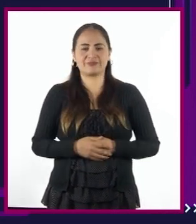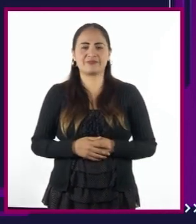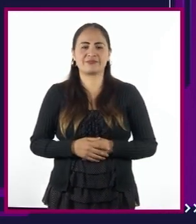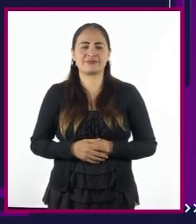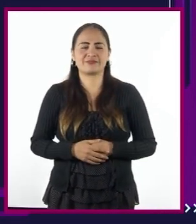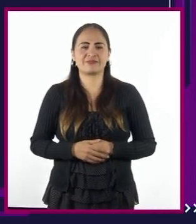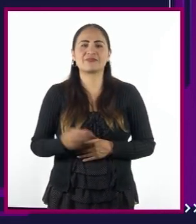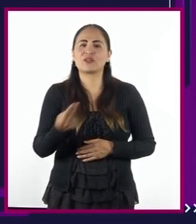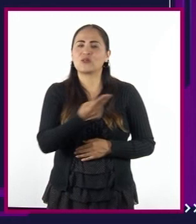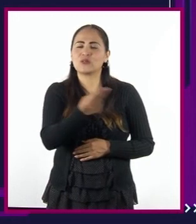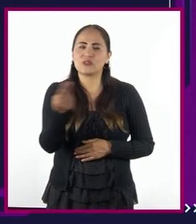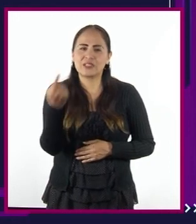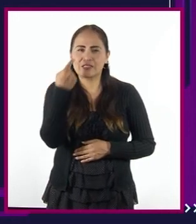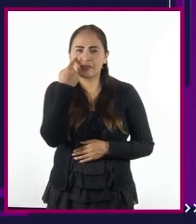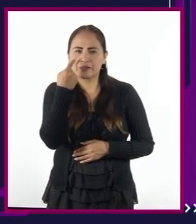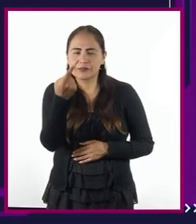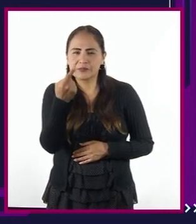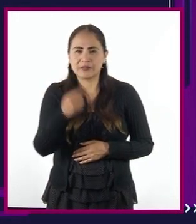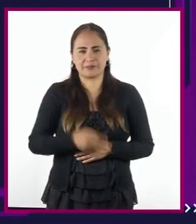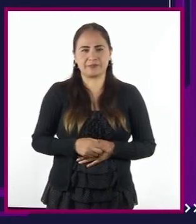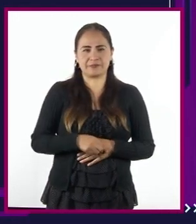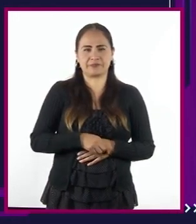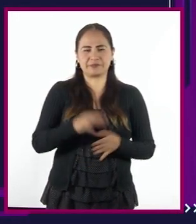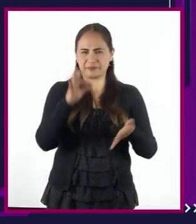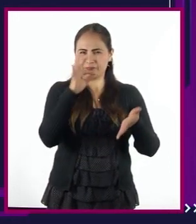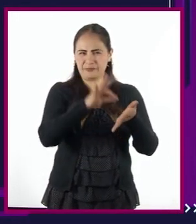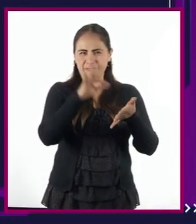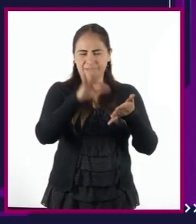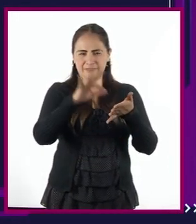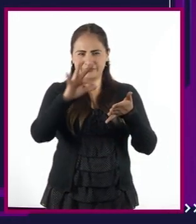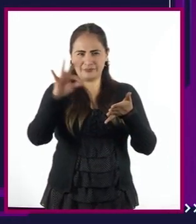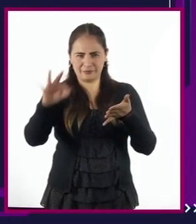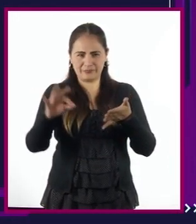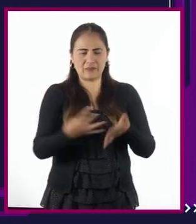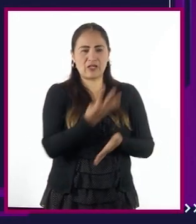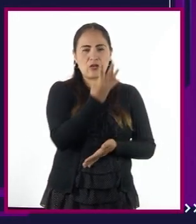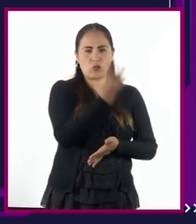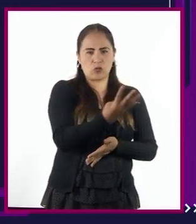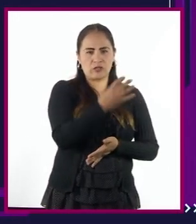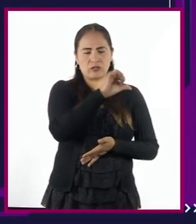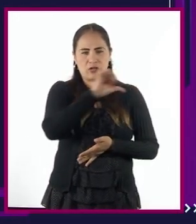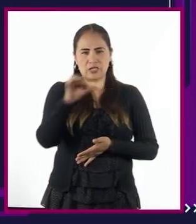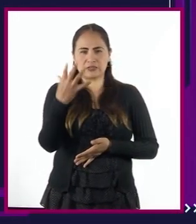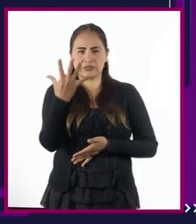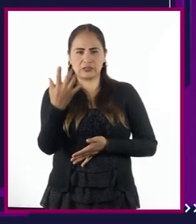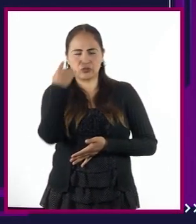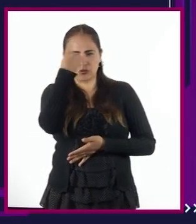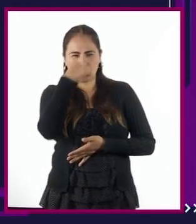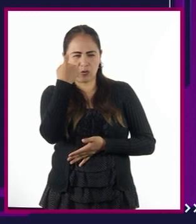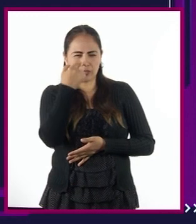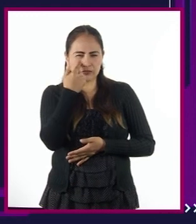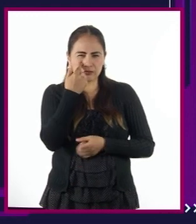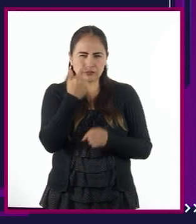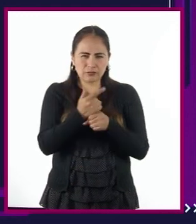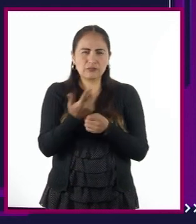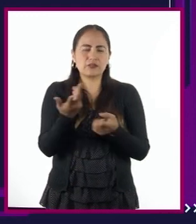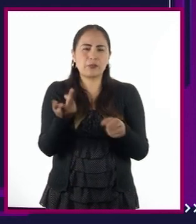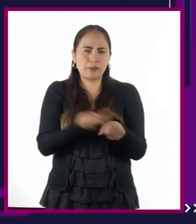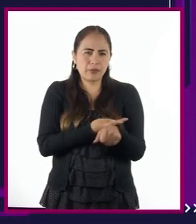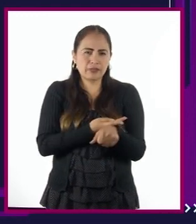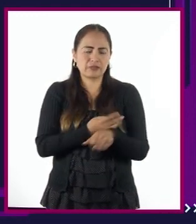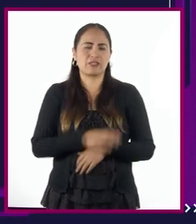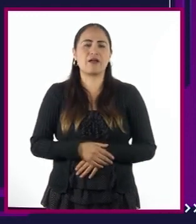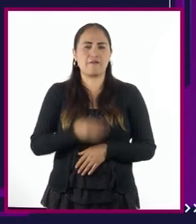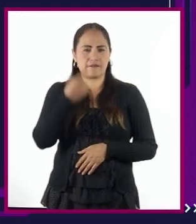¿Qué observan en ambas gráficas durante el intervalo de 4 a 5 horas? Observen que las